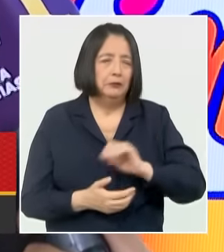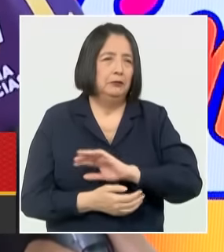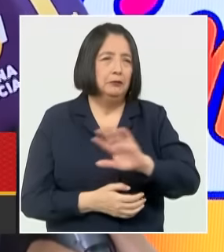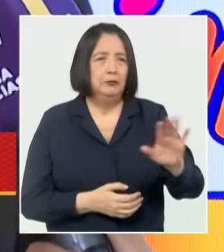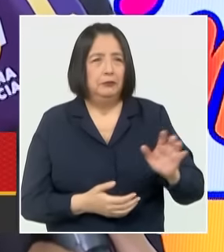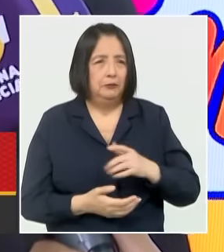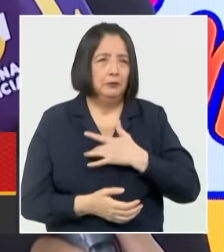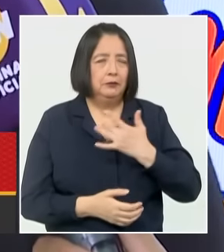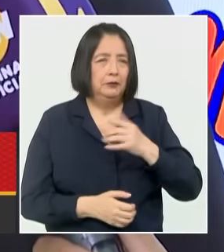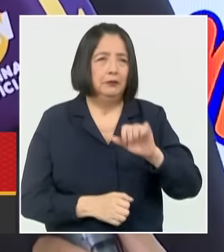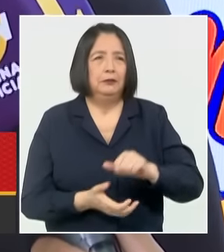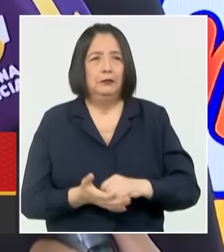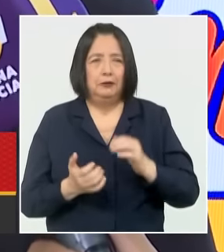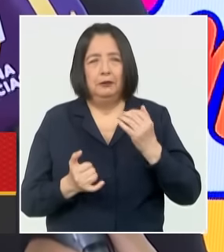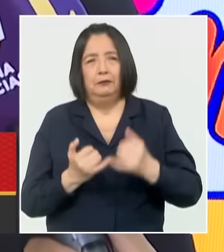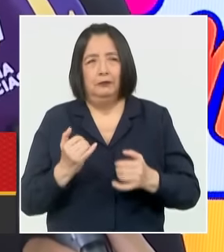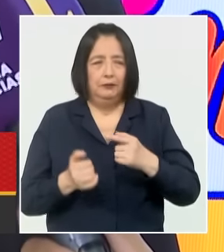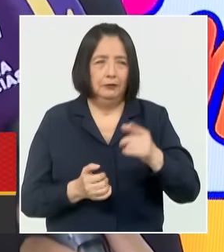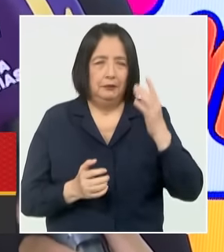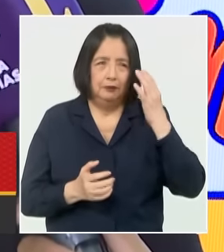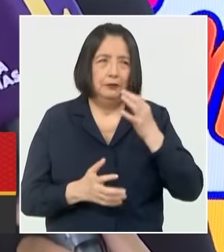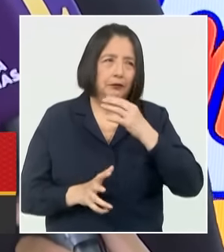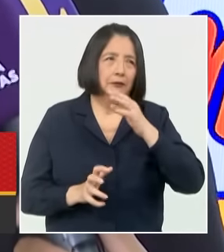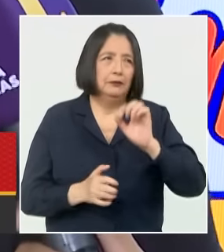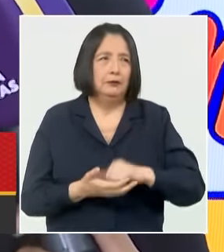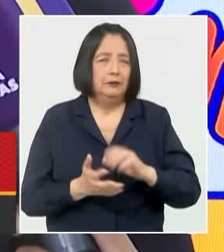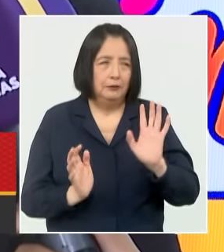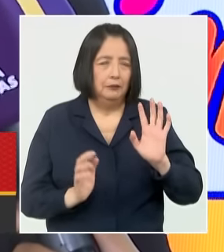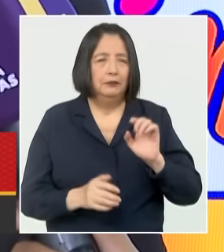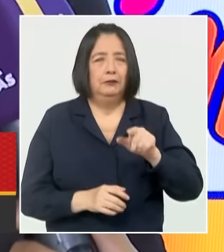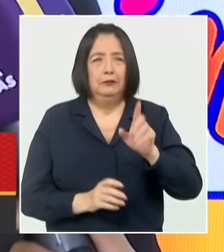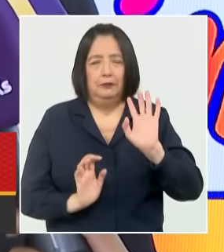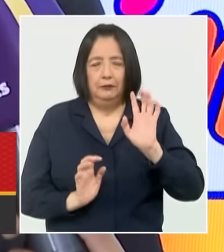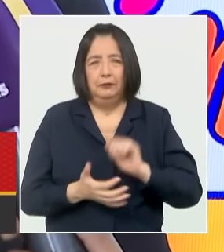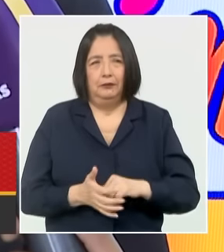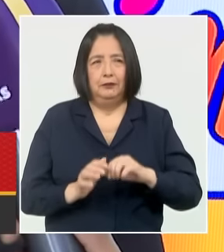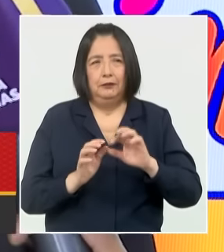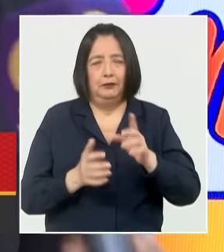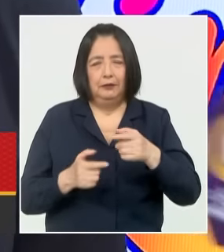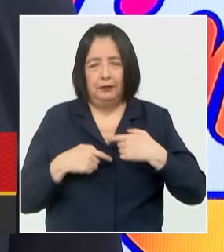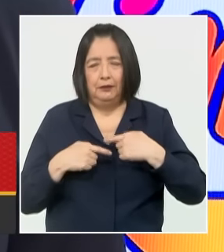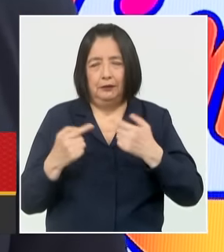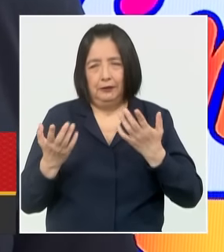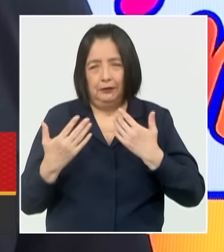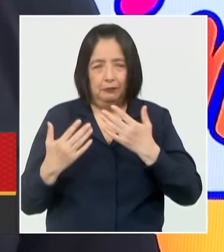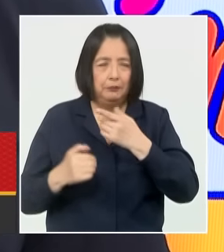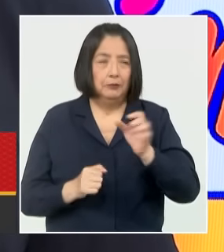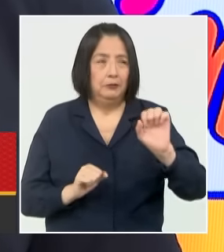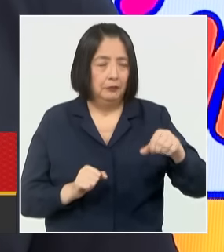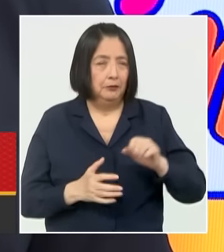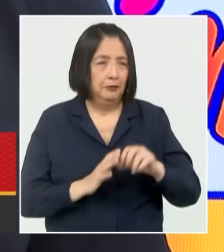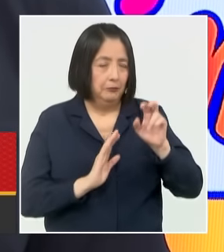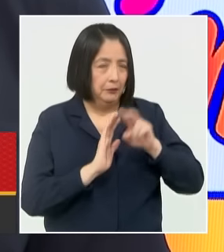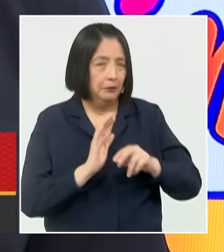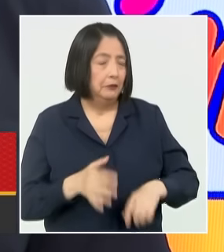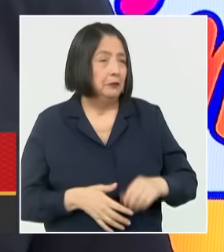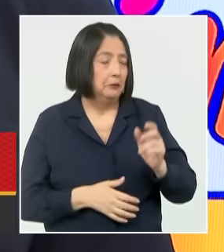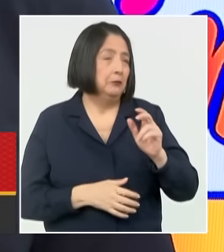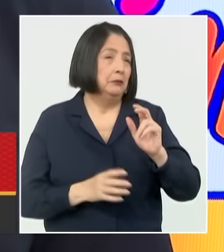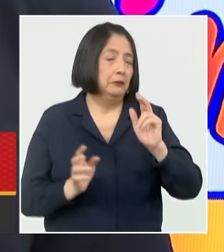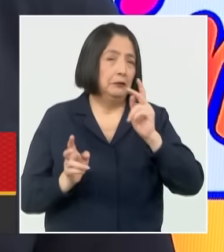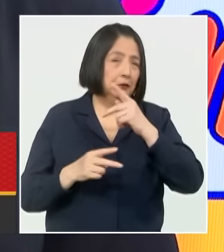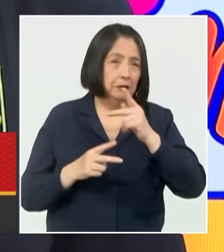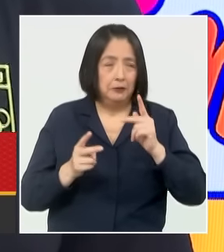su sentir, ¿no? Y eso al final creo que se traduce mucho en ese curso final. Se viene un video en TikTok de repente de cómo